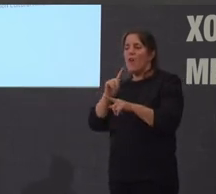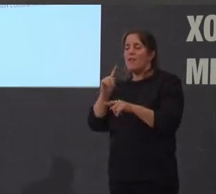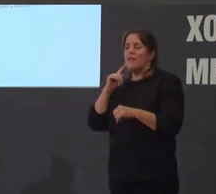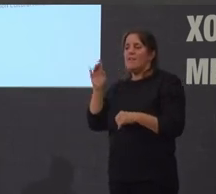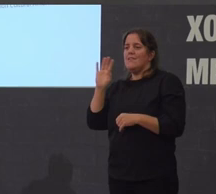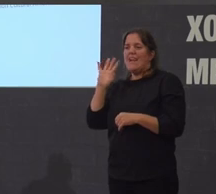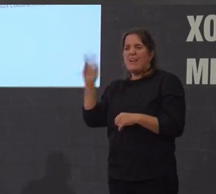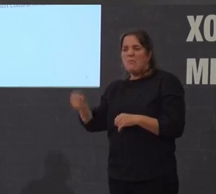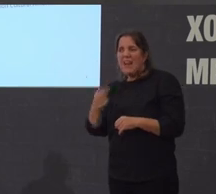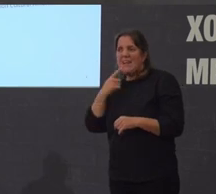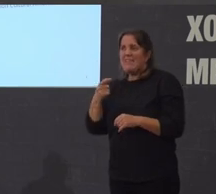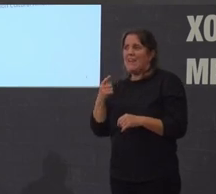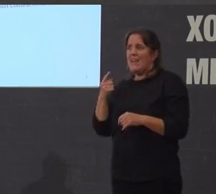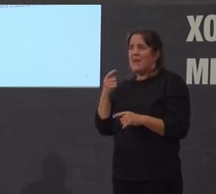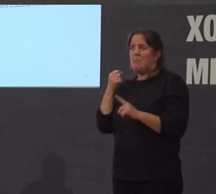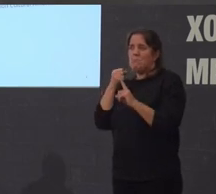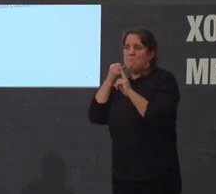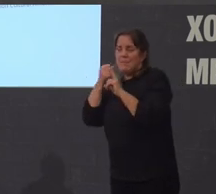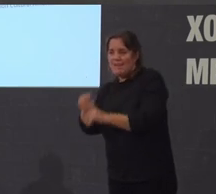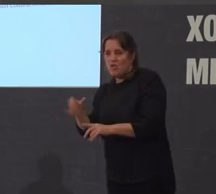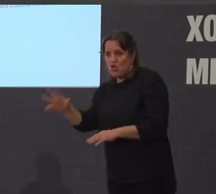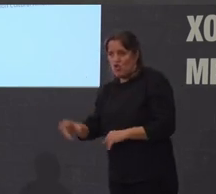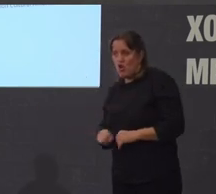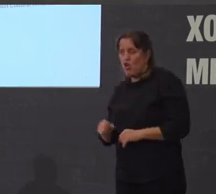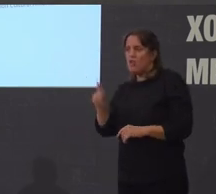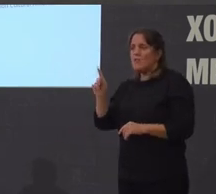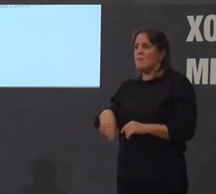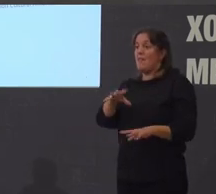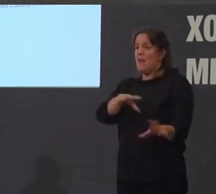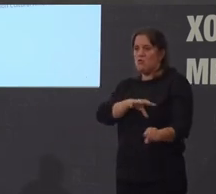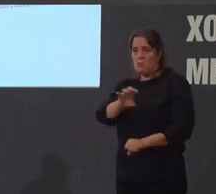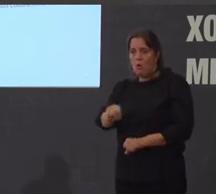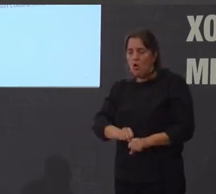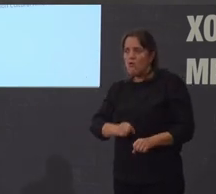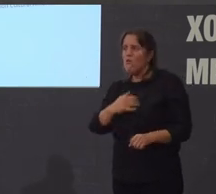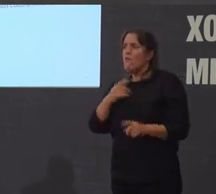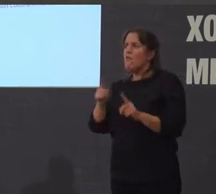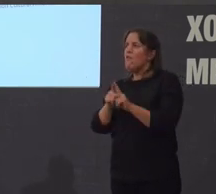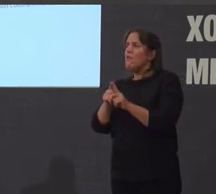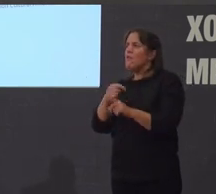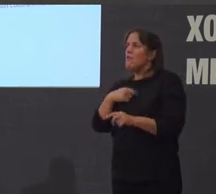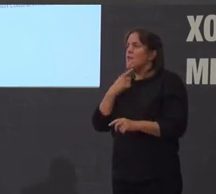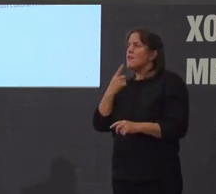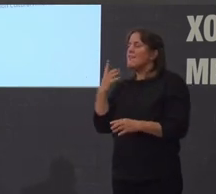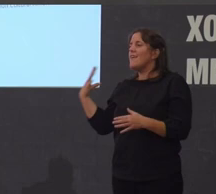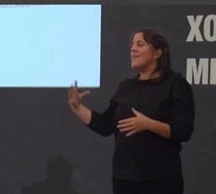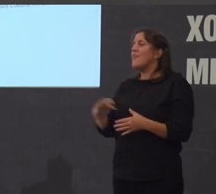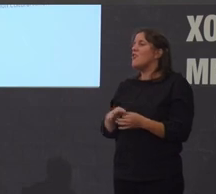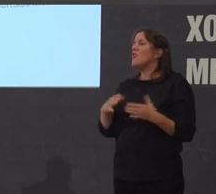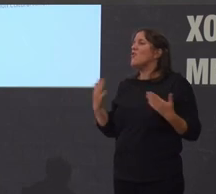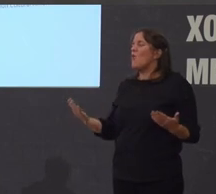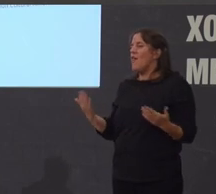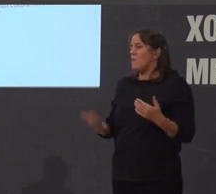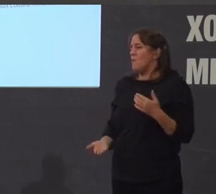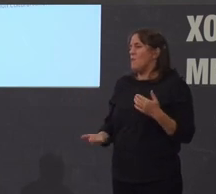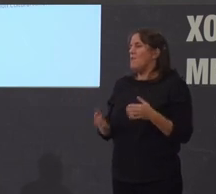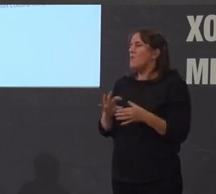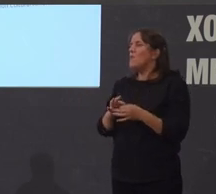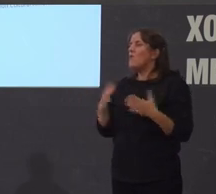extorsión y de polio que están ligadas fundamentalmente a